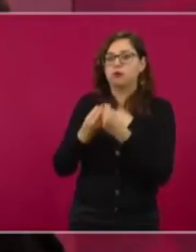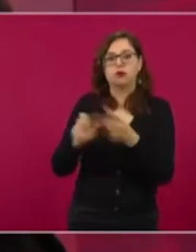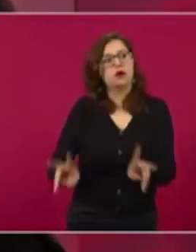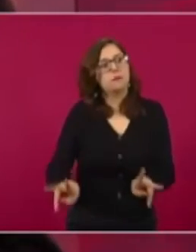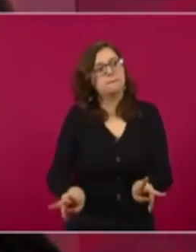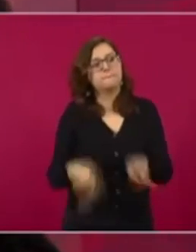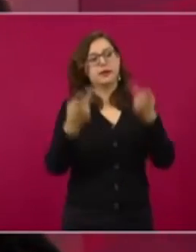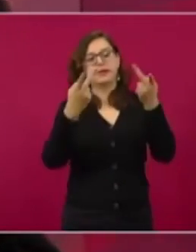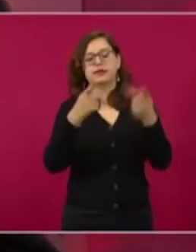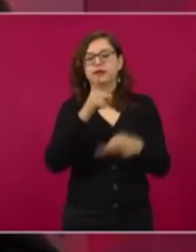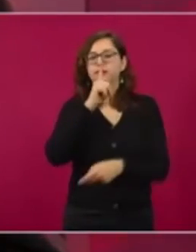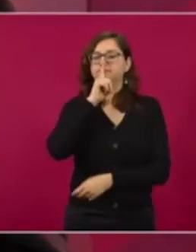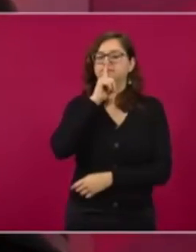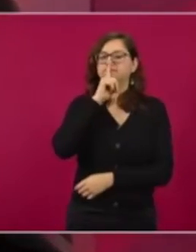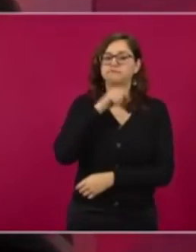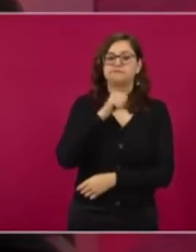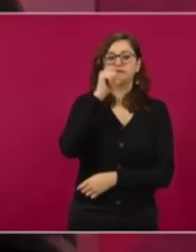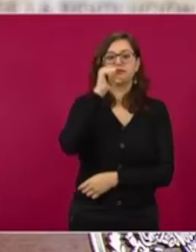no les dio tiempo.